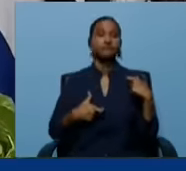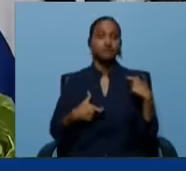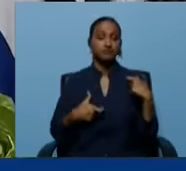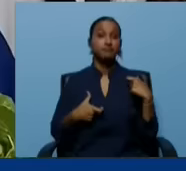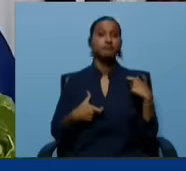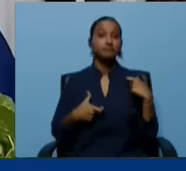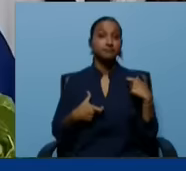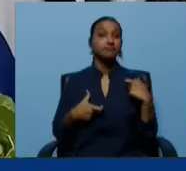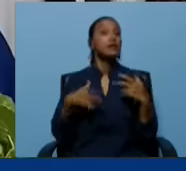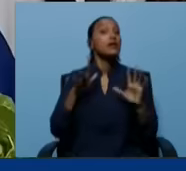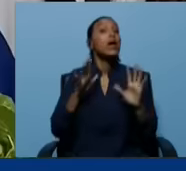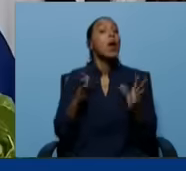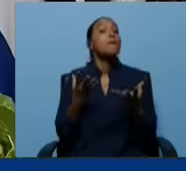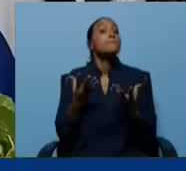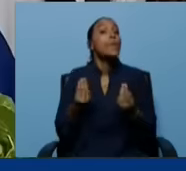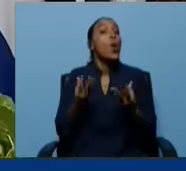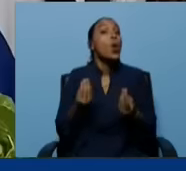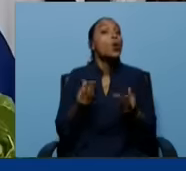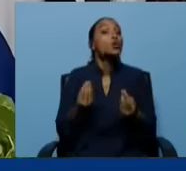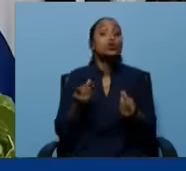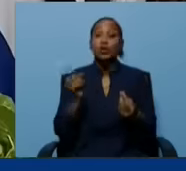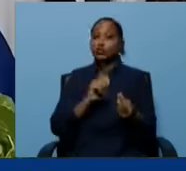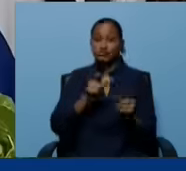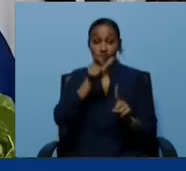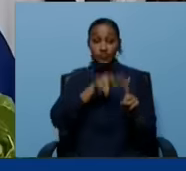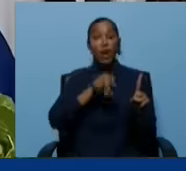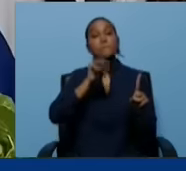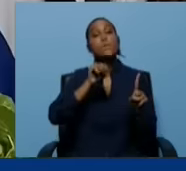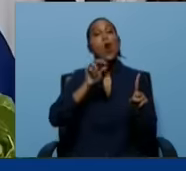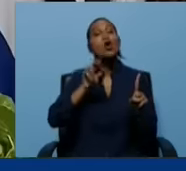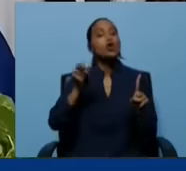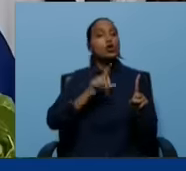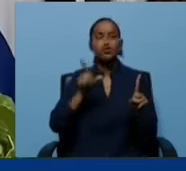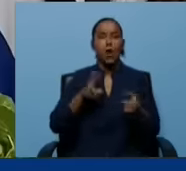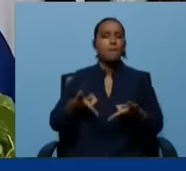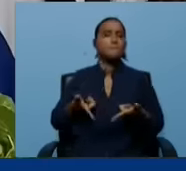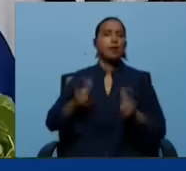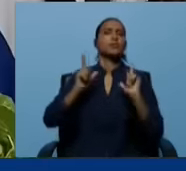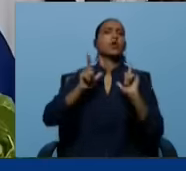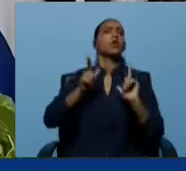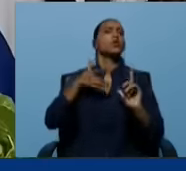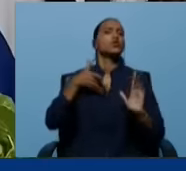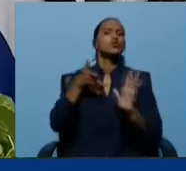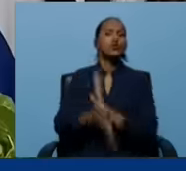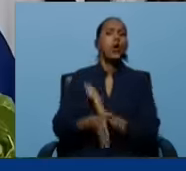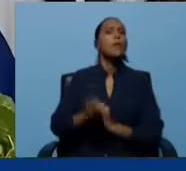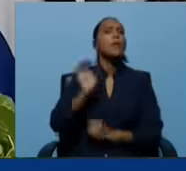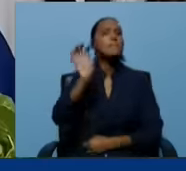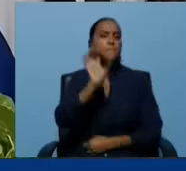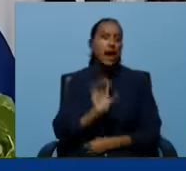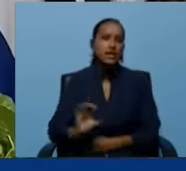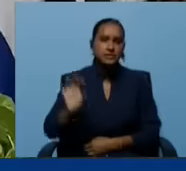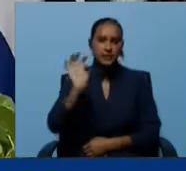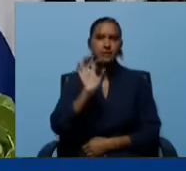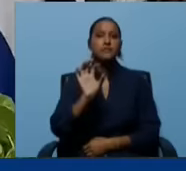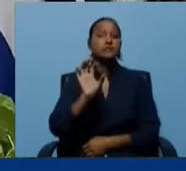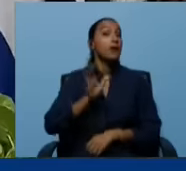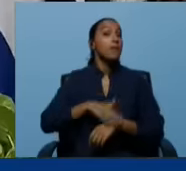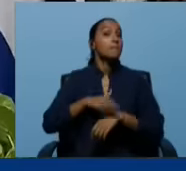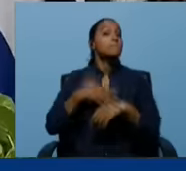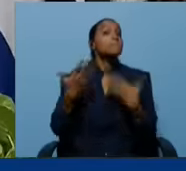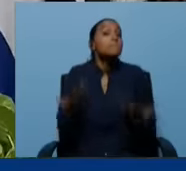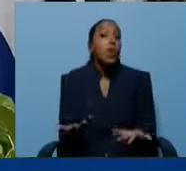La doctrina Monroe no permitía que estos países tomaran acuerdos con otros